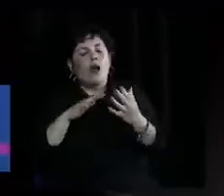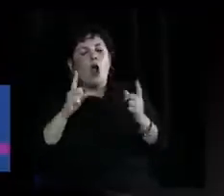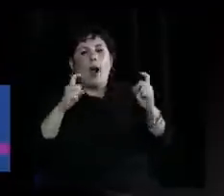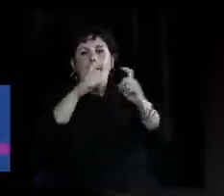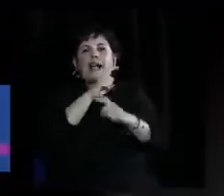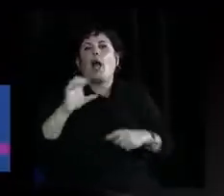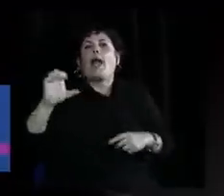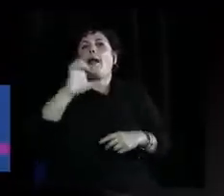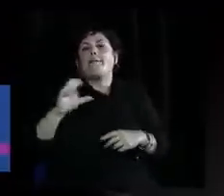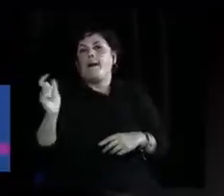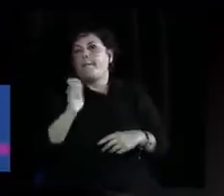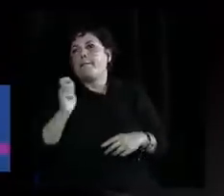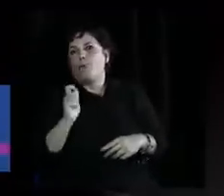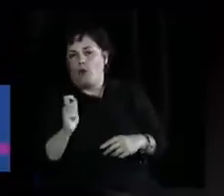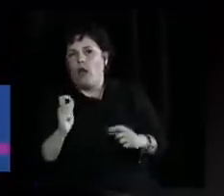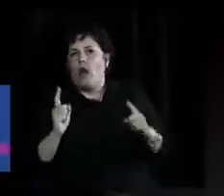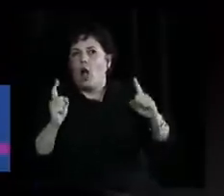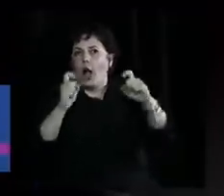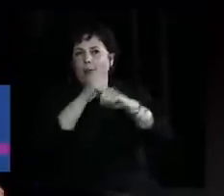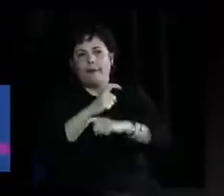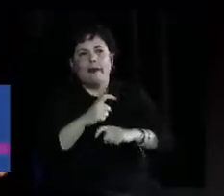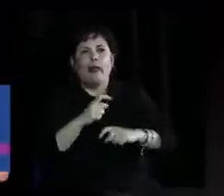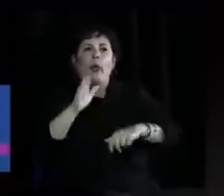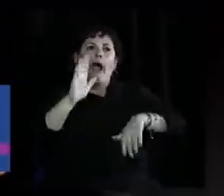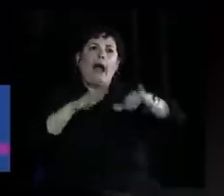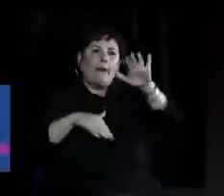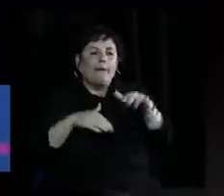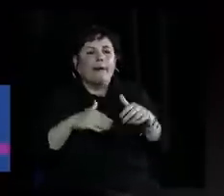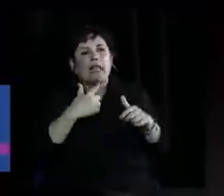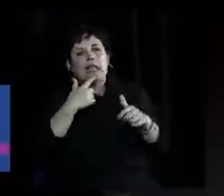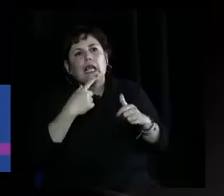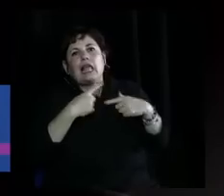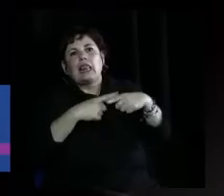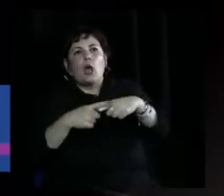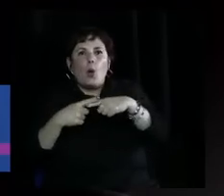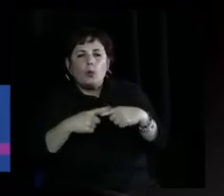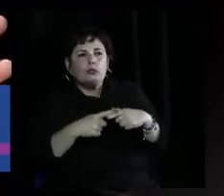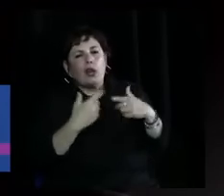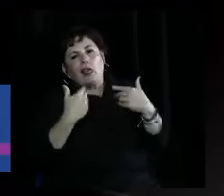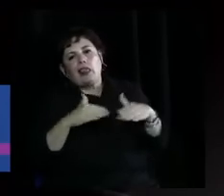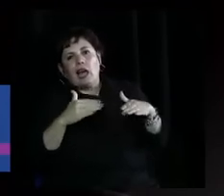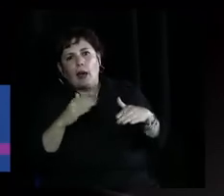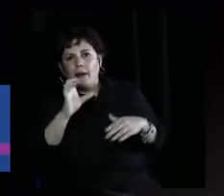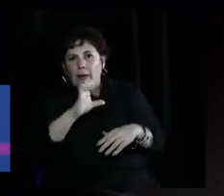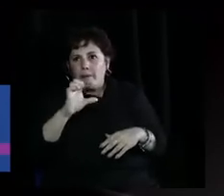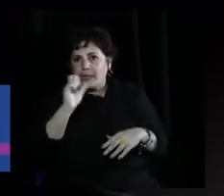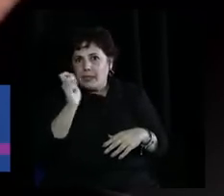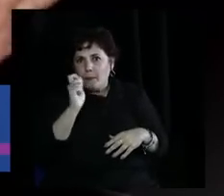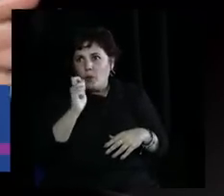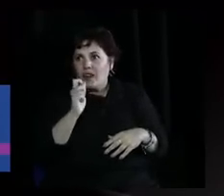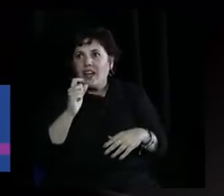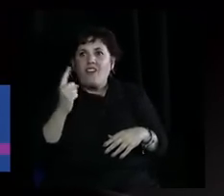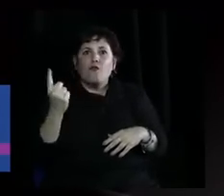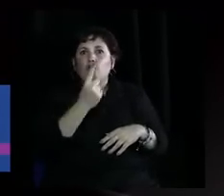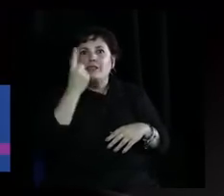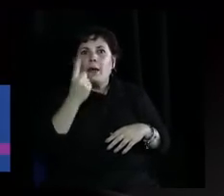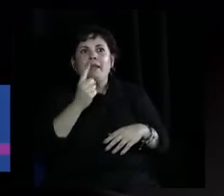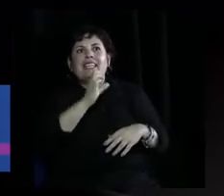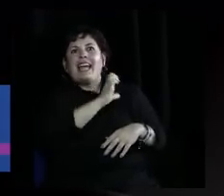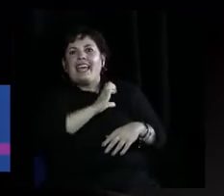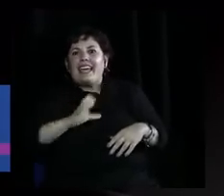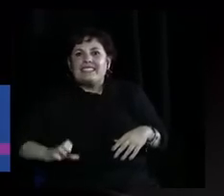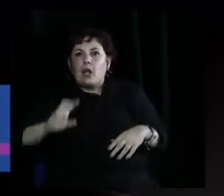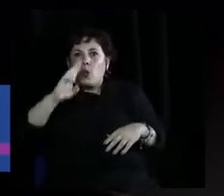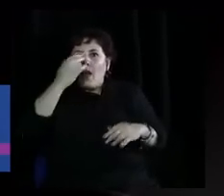públicas. Y el país a veces deja un poco de lado esas discusiones y las empresas públicas son una de las herramientas más importantes que tiene el Estado